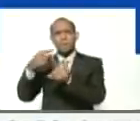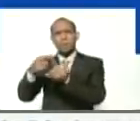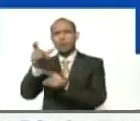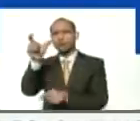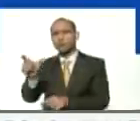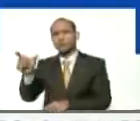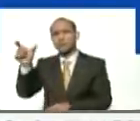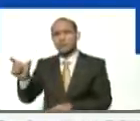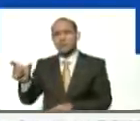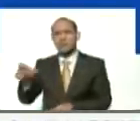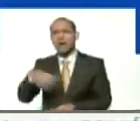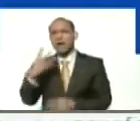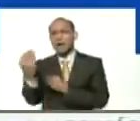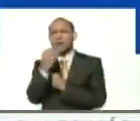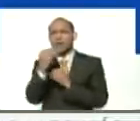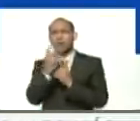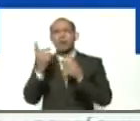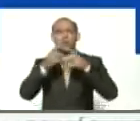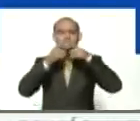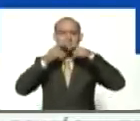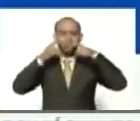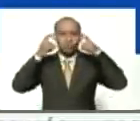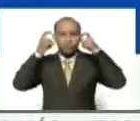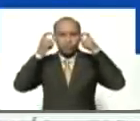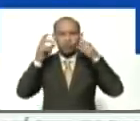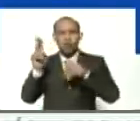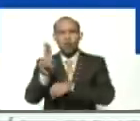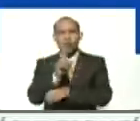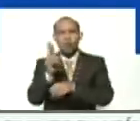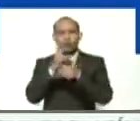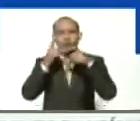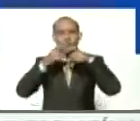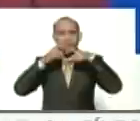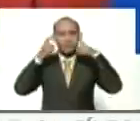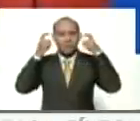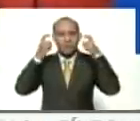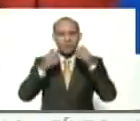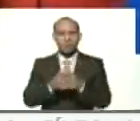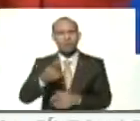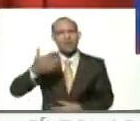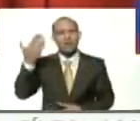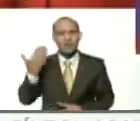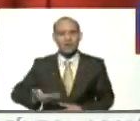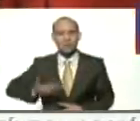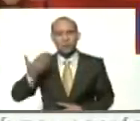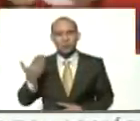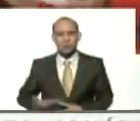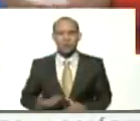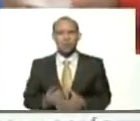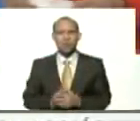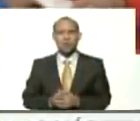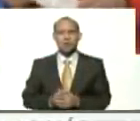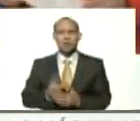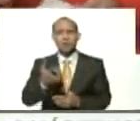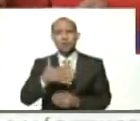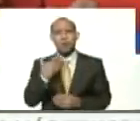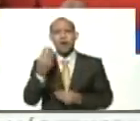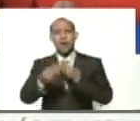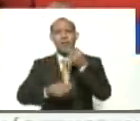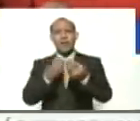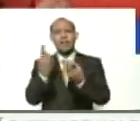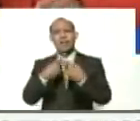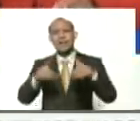y que nos salvó el uso de la mascarilla es fundamental es lo que puede hacer la diferencia